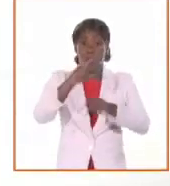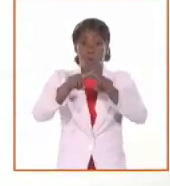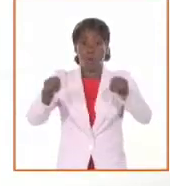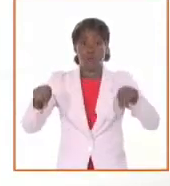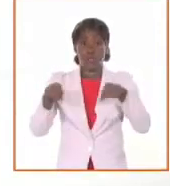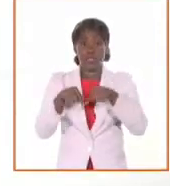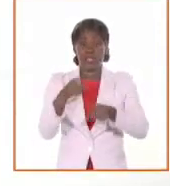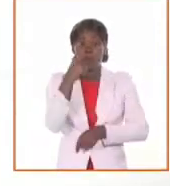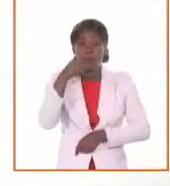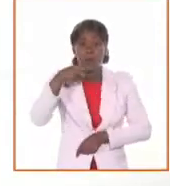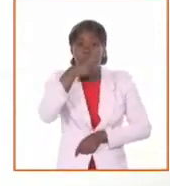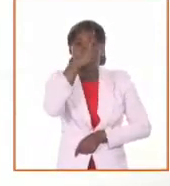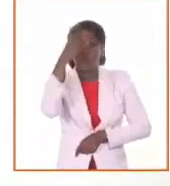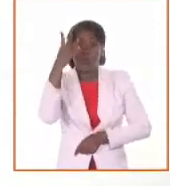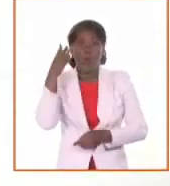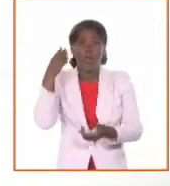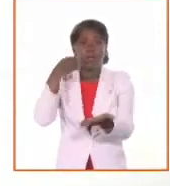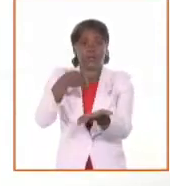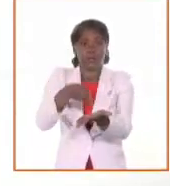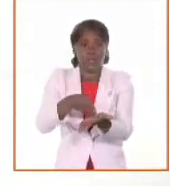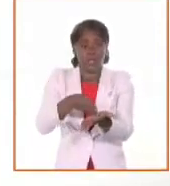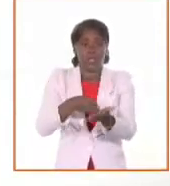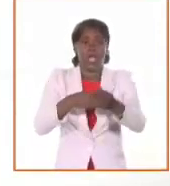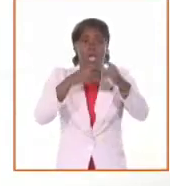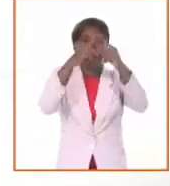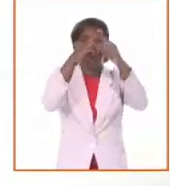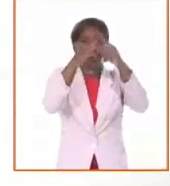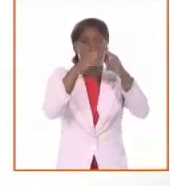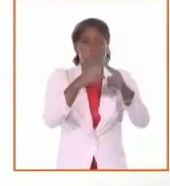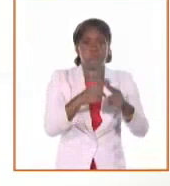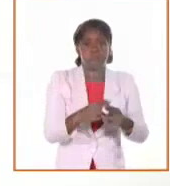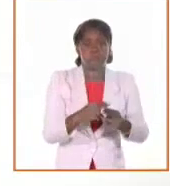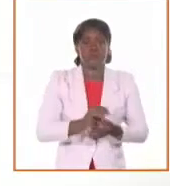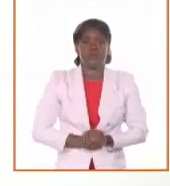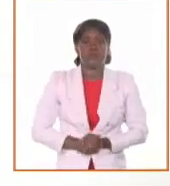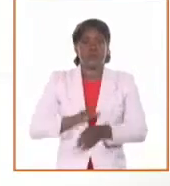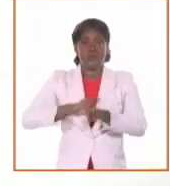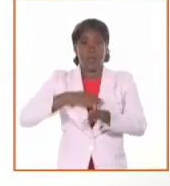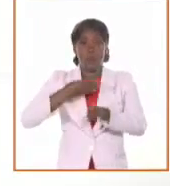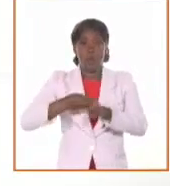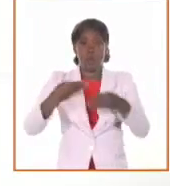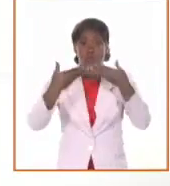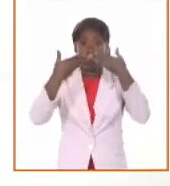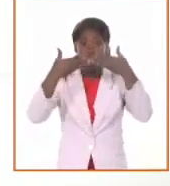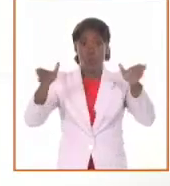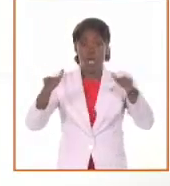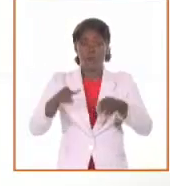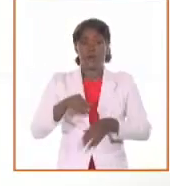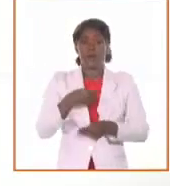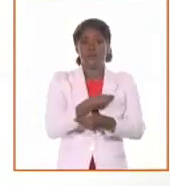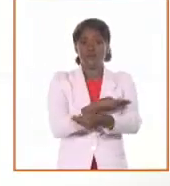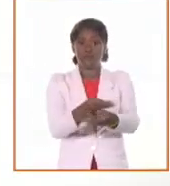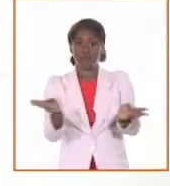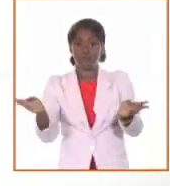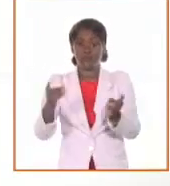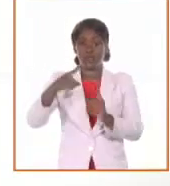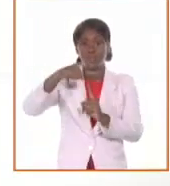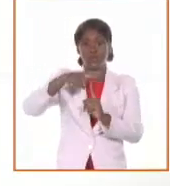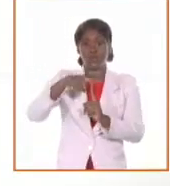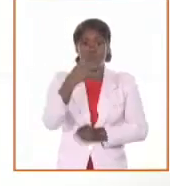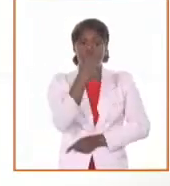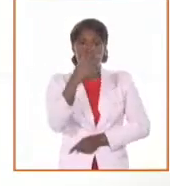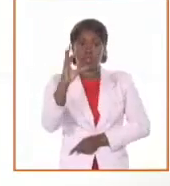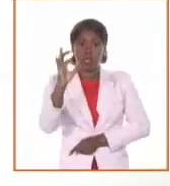para recoger donde limitan a 30 turnos por día cuando lo lógico es que ya el día que estén se recoja Y luego